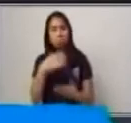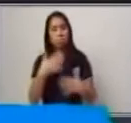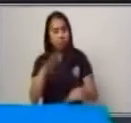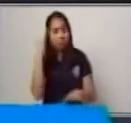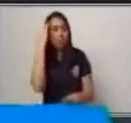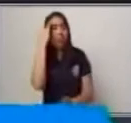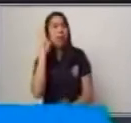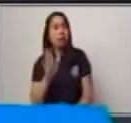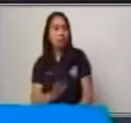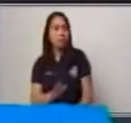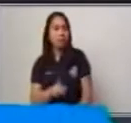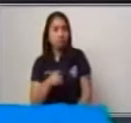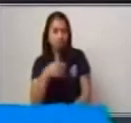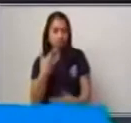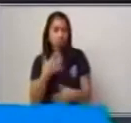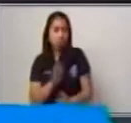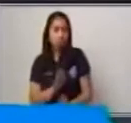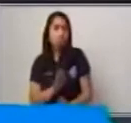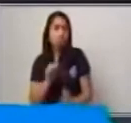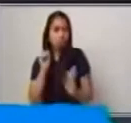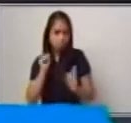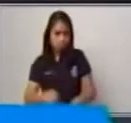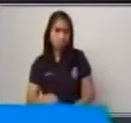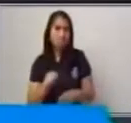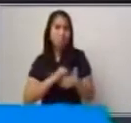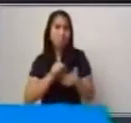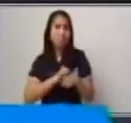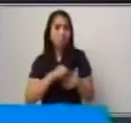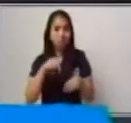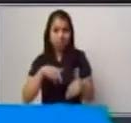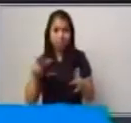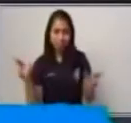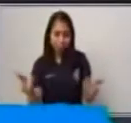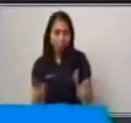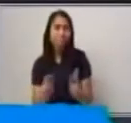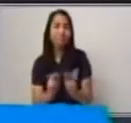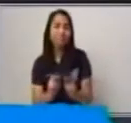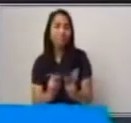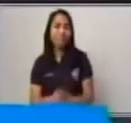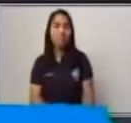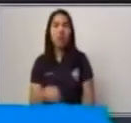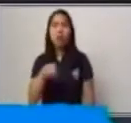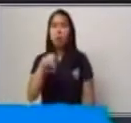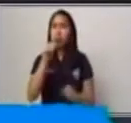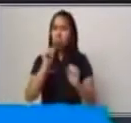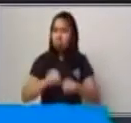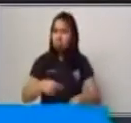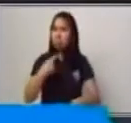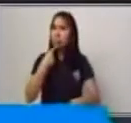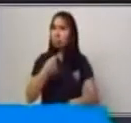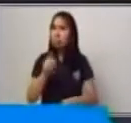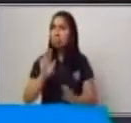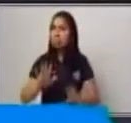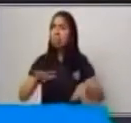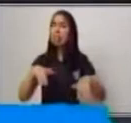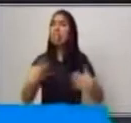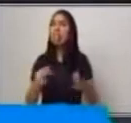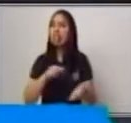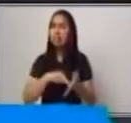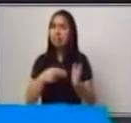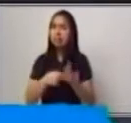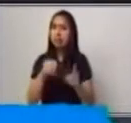anteriores y en lo que va de este año. ¿Podrías decir qué es la oración?